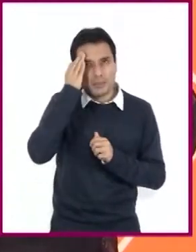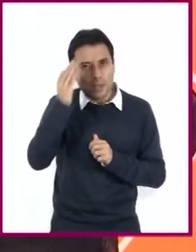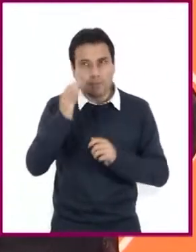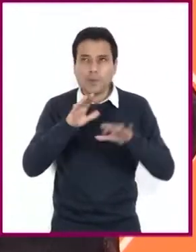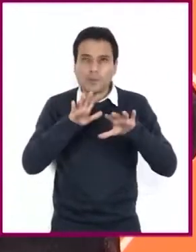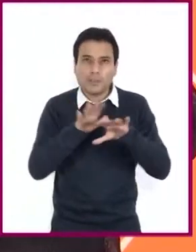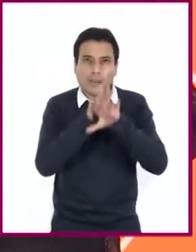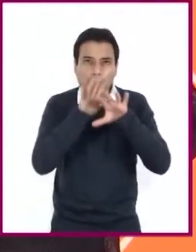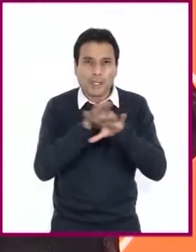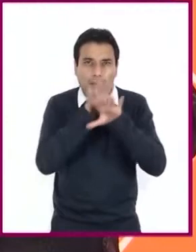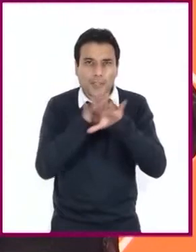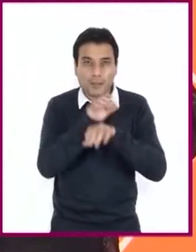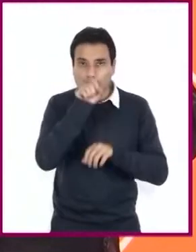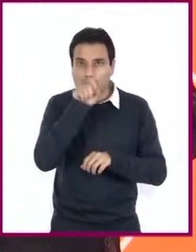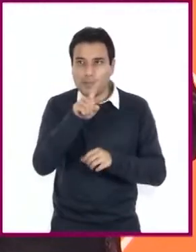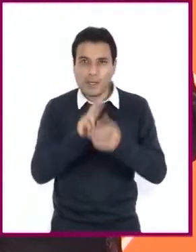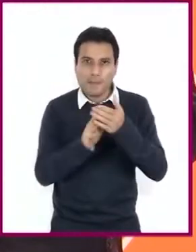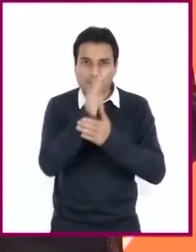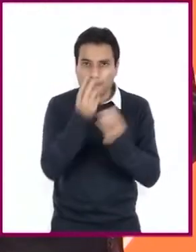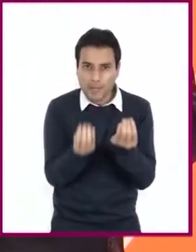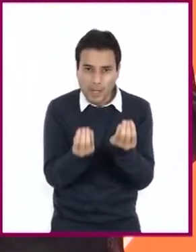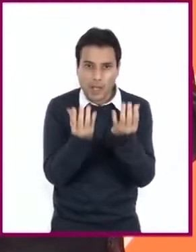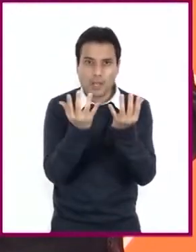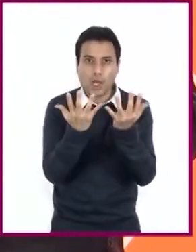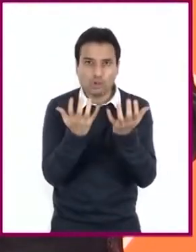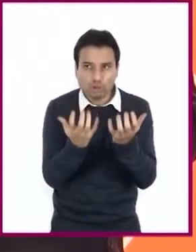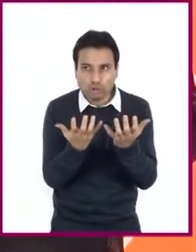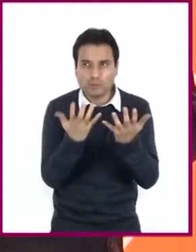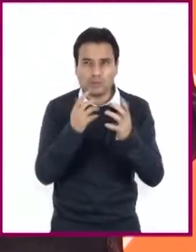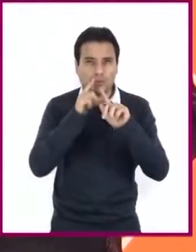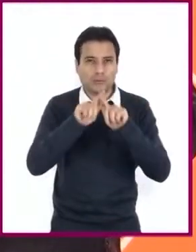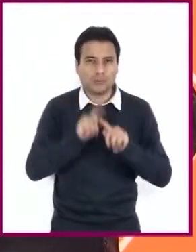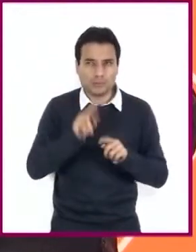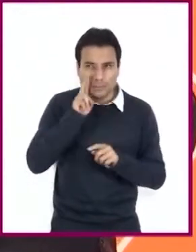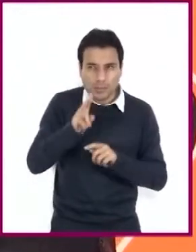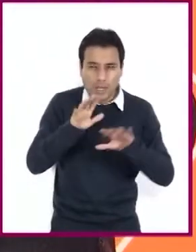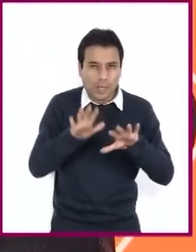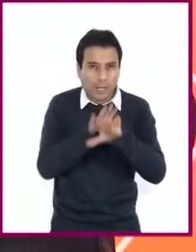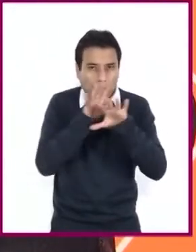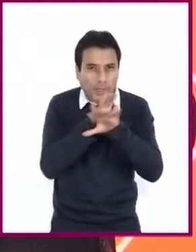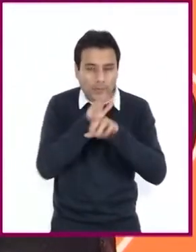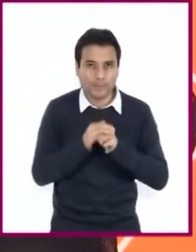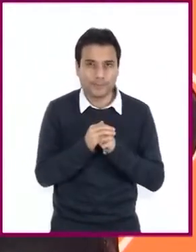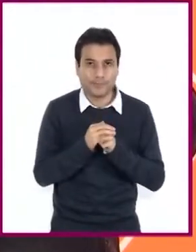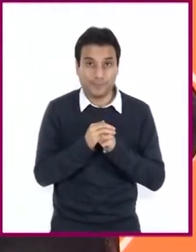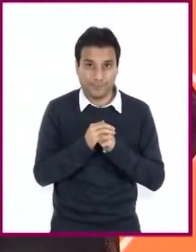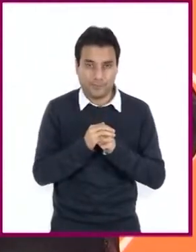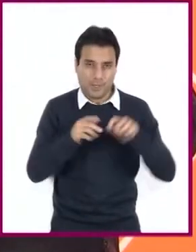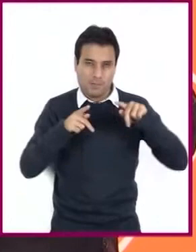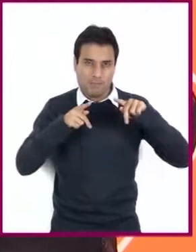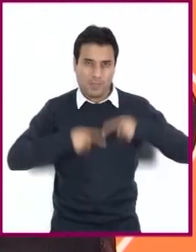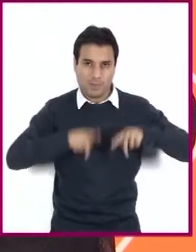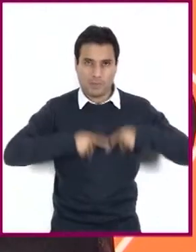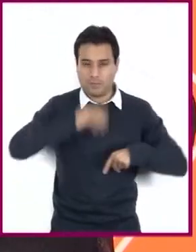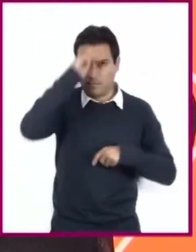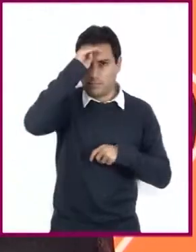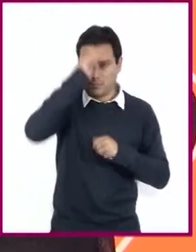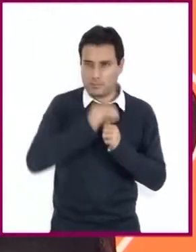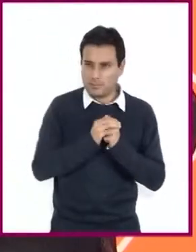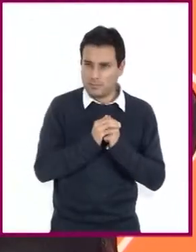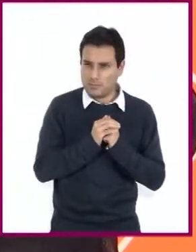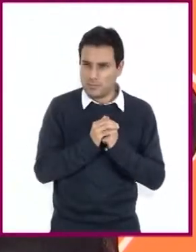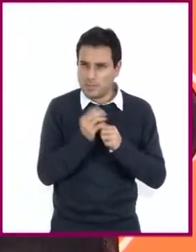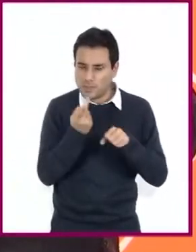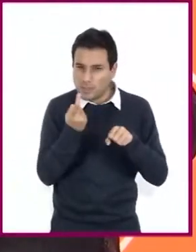que también cambiaba la vegetación que había a su alrededor. Después de cuestionarse qué sucedía, dieron